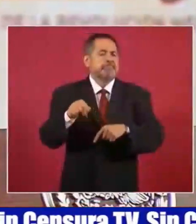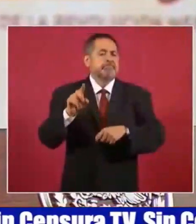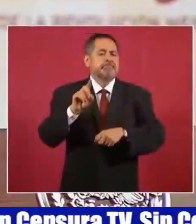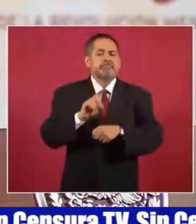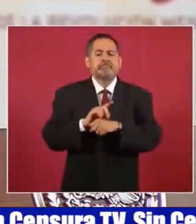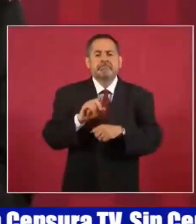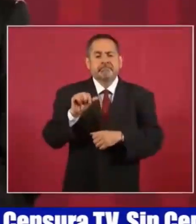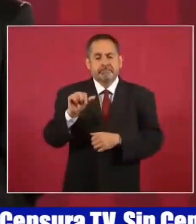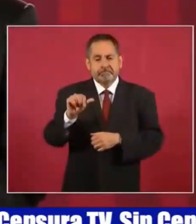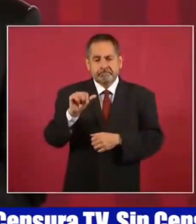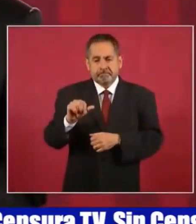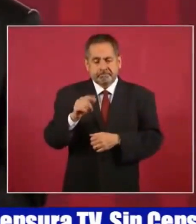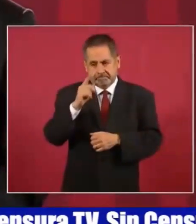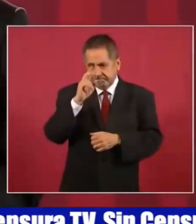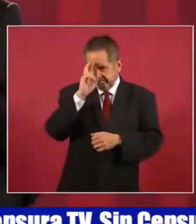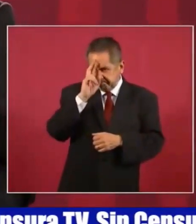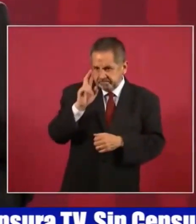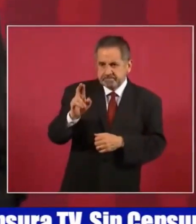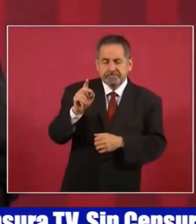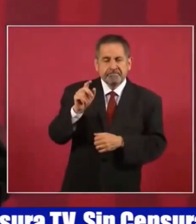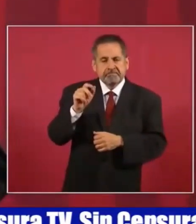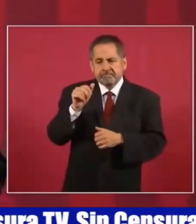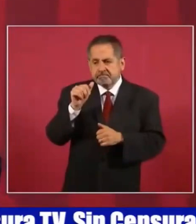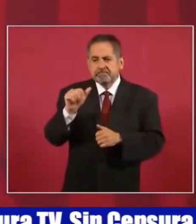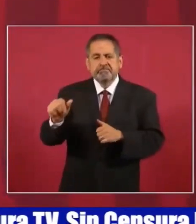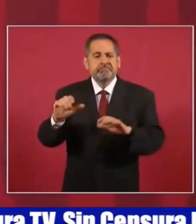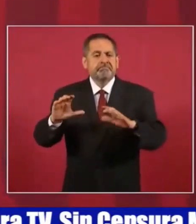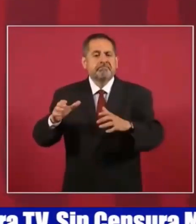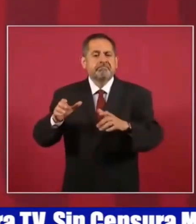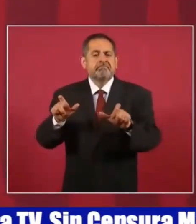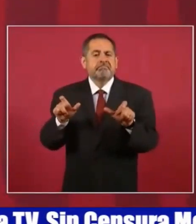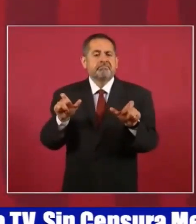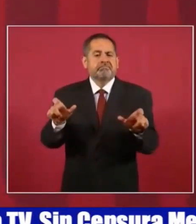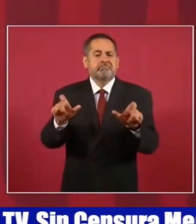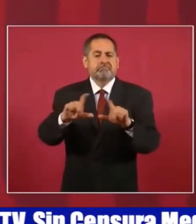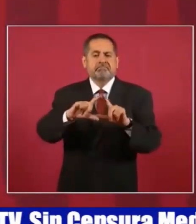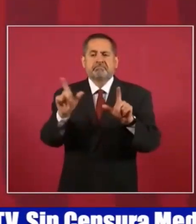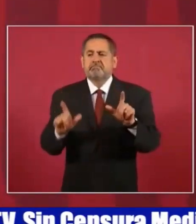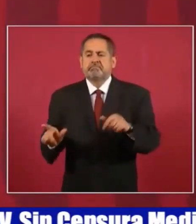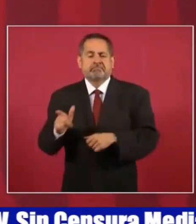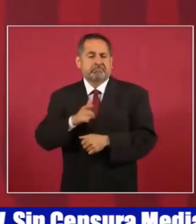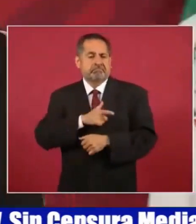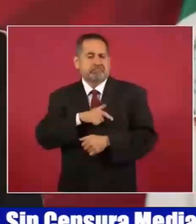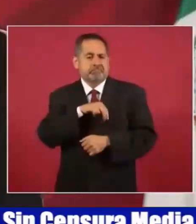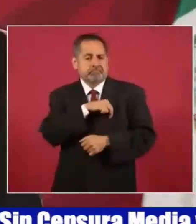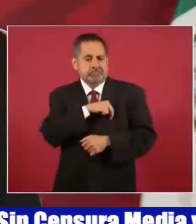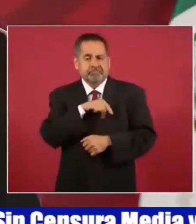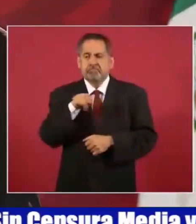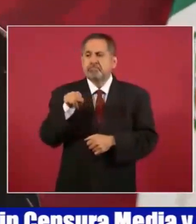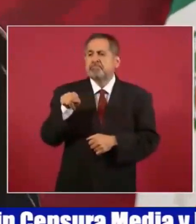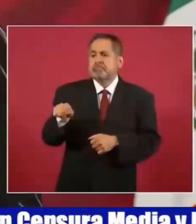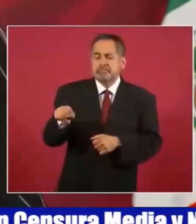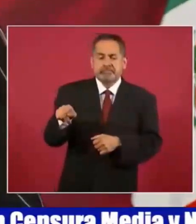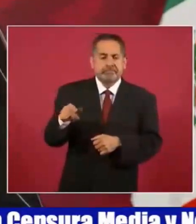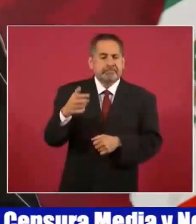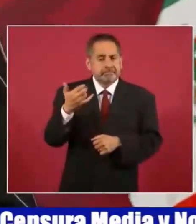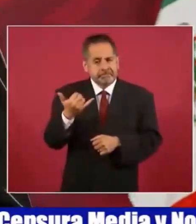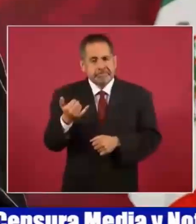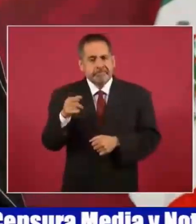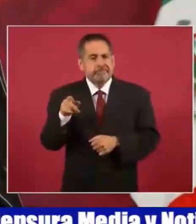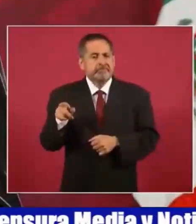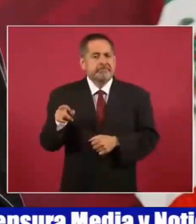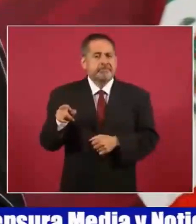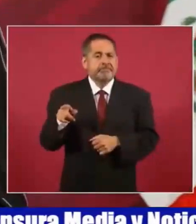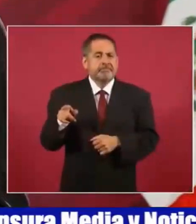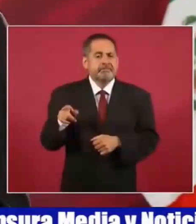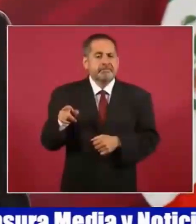para dónde? Este fin de semana lo he escuchado muchas veces con el tema de Assange, con el tema del reconocimiento que nos dieron en Los Pinos. Yo